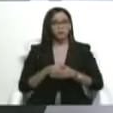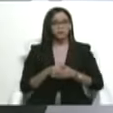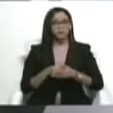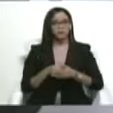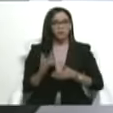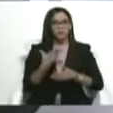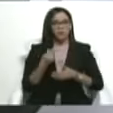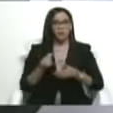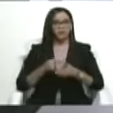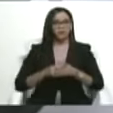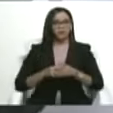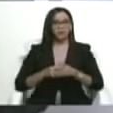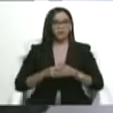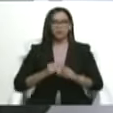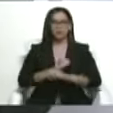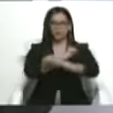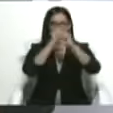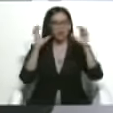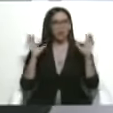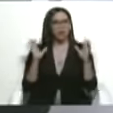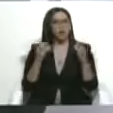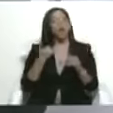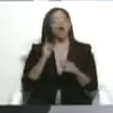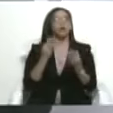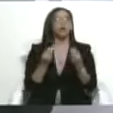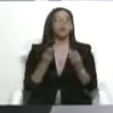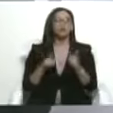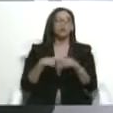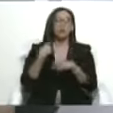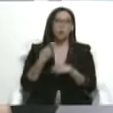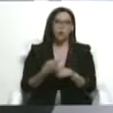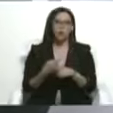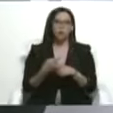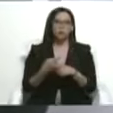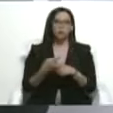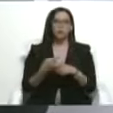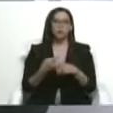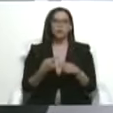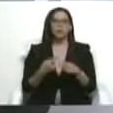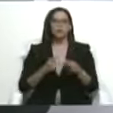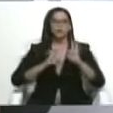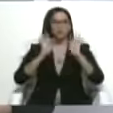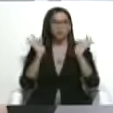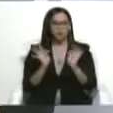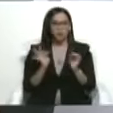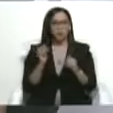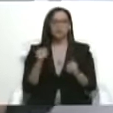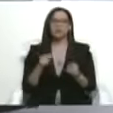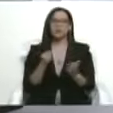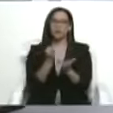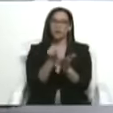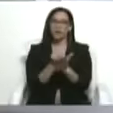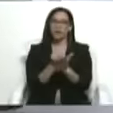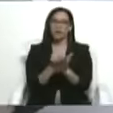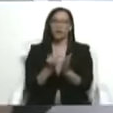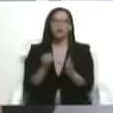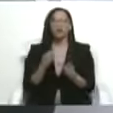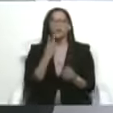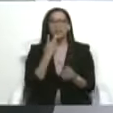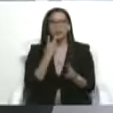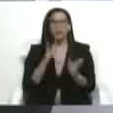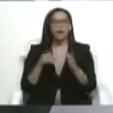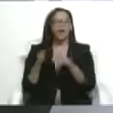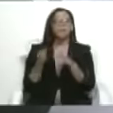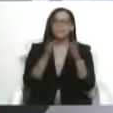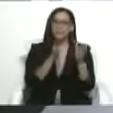así. Obviamente, hay muchos otros medios de prueba. Por ejemplo, aparte del